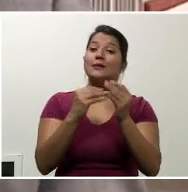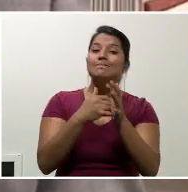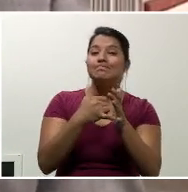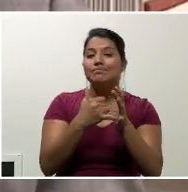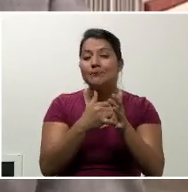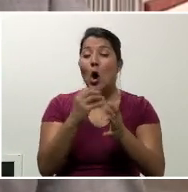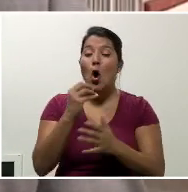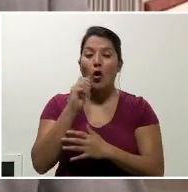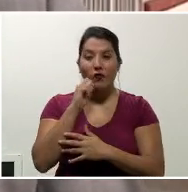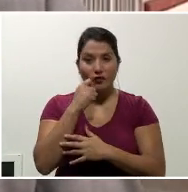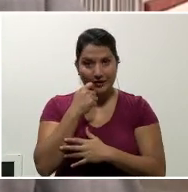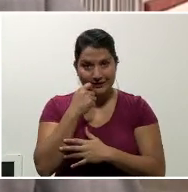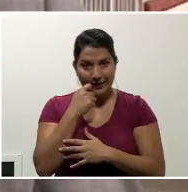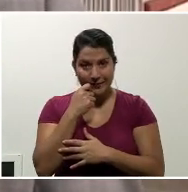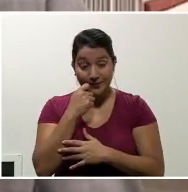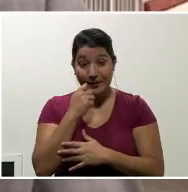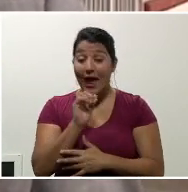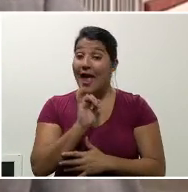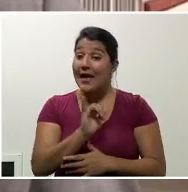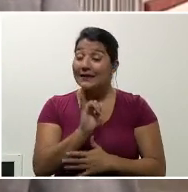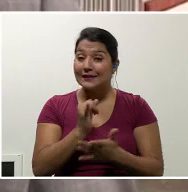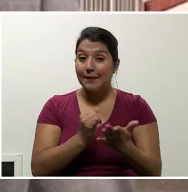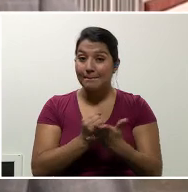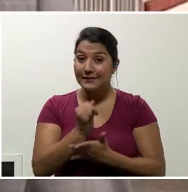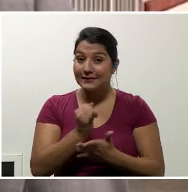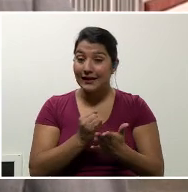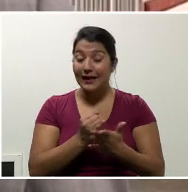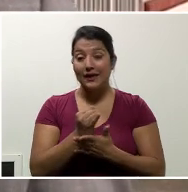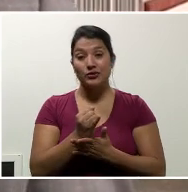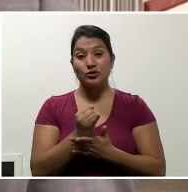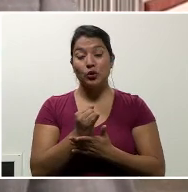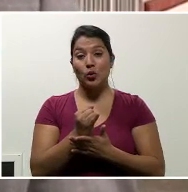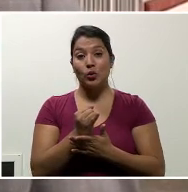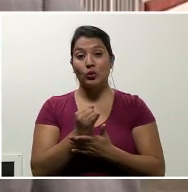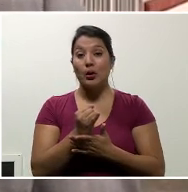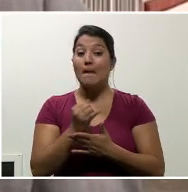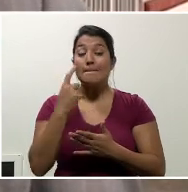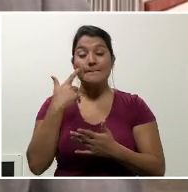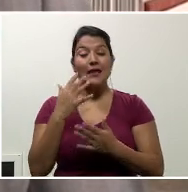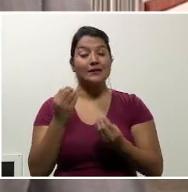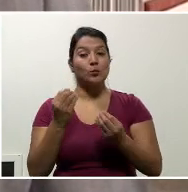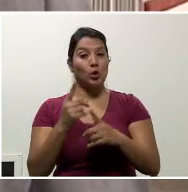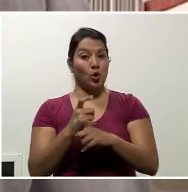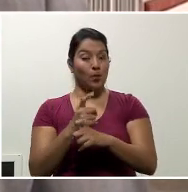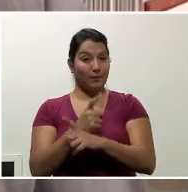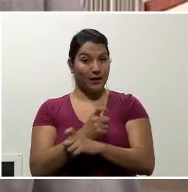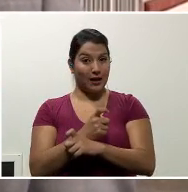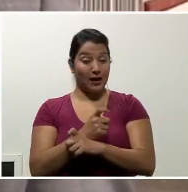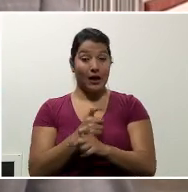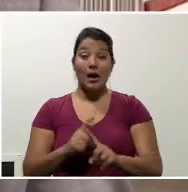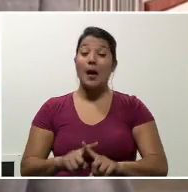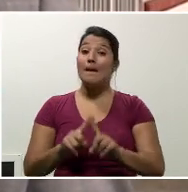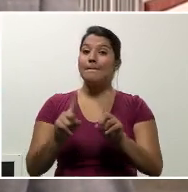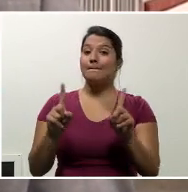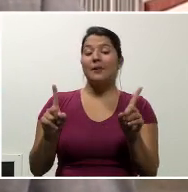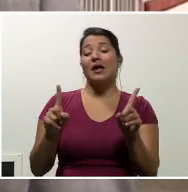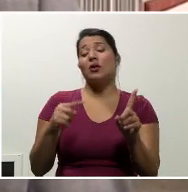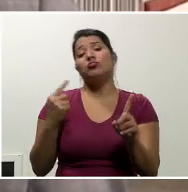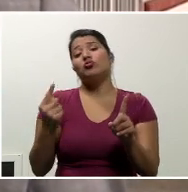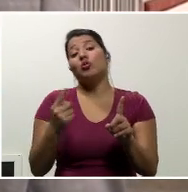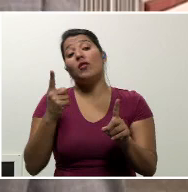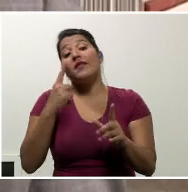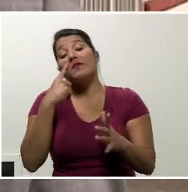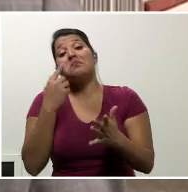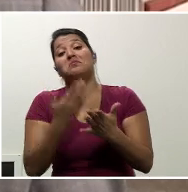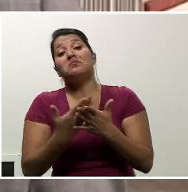datos confidenciales. Esta es una investigación que se antoja compleja. A pesar de que es una mera constatación, lo cierto